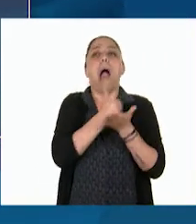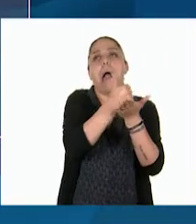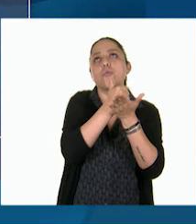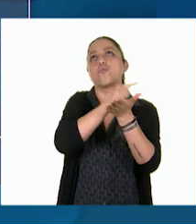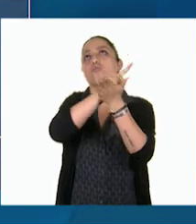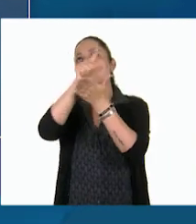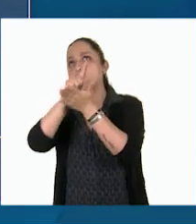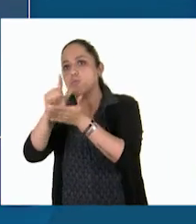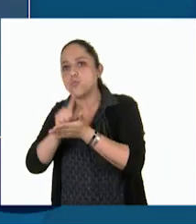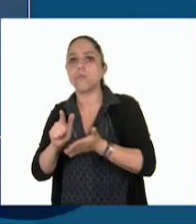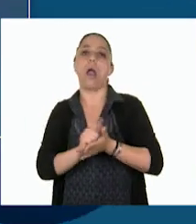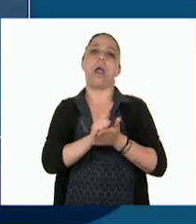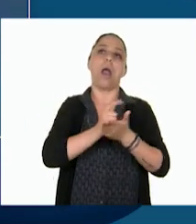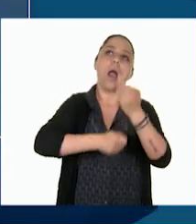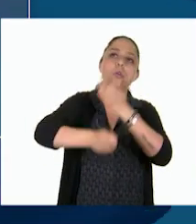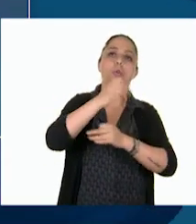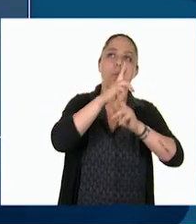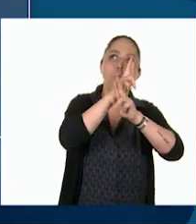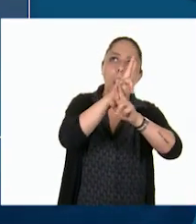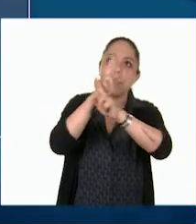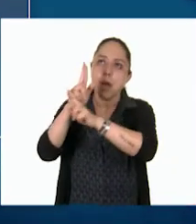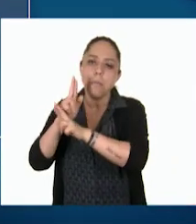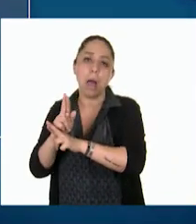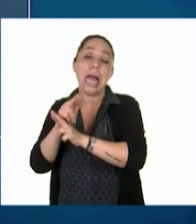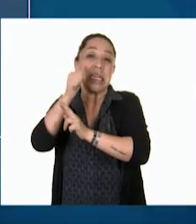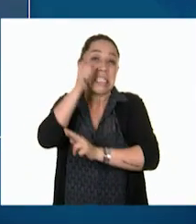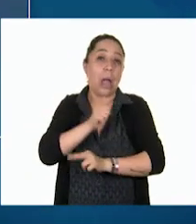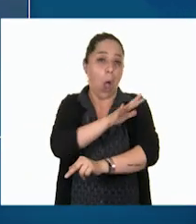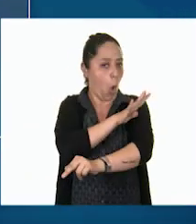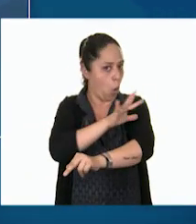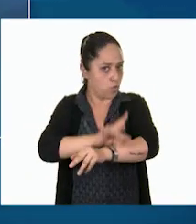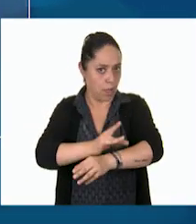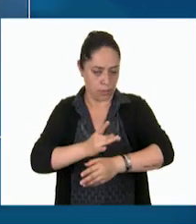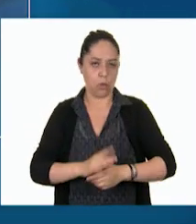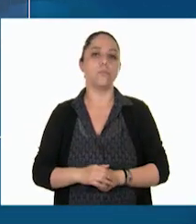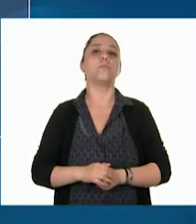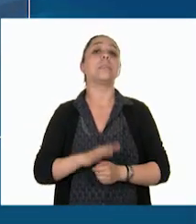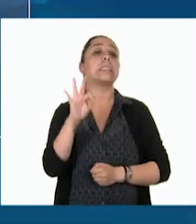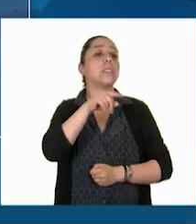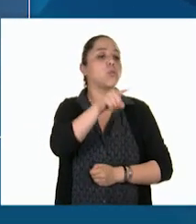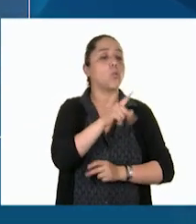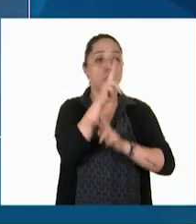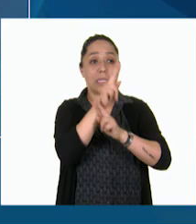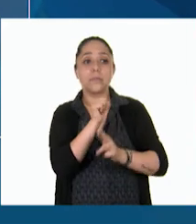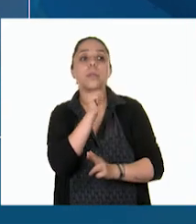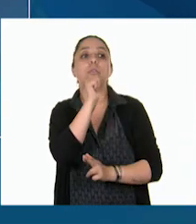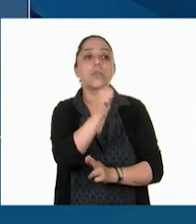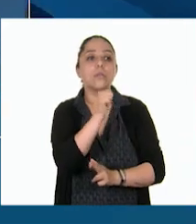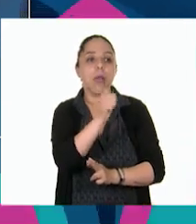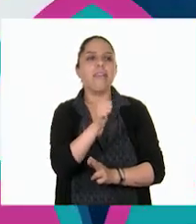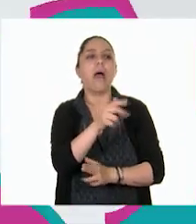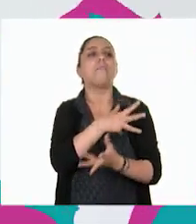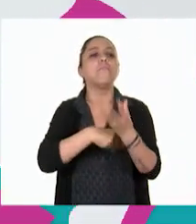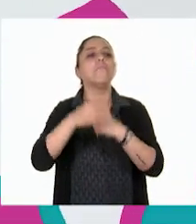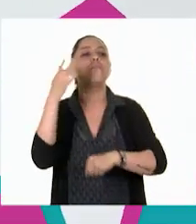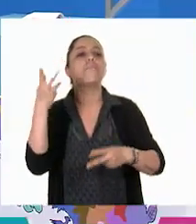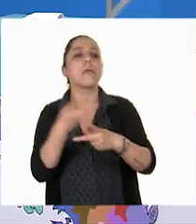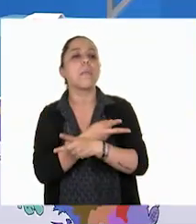casa, respetar a toda la familia y decir siempre la verdad. ¿Cuáles son las consecuencias si no las respetas? Una sanción.